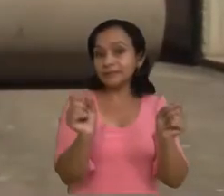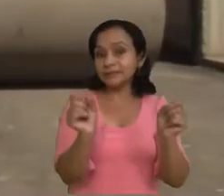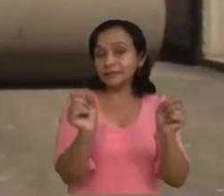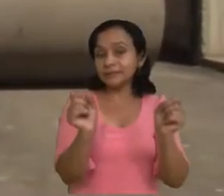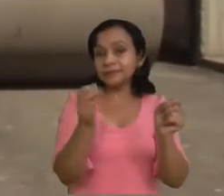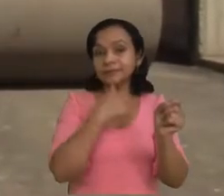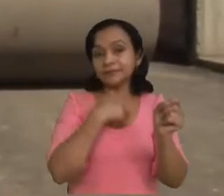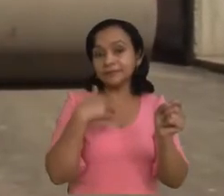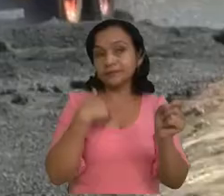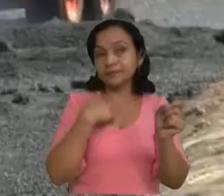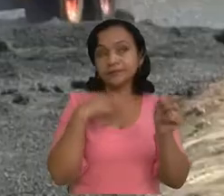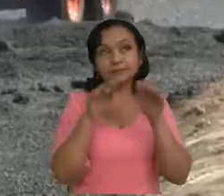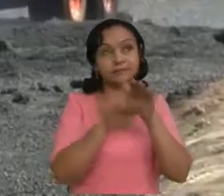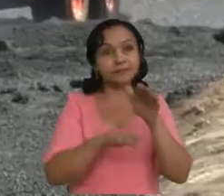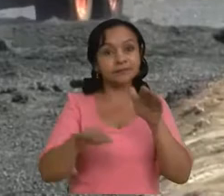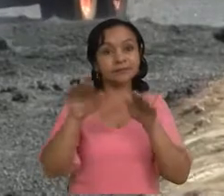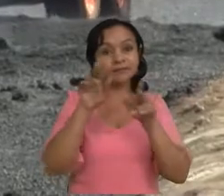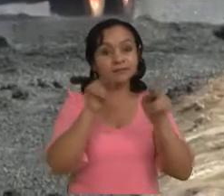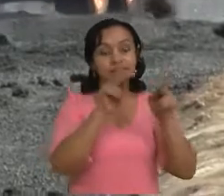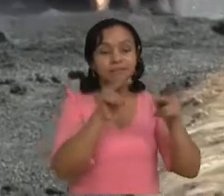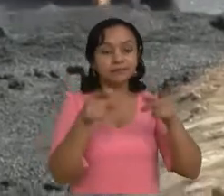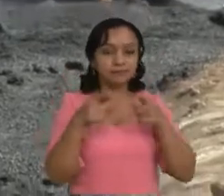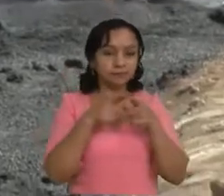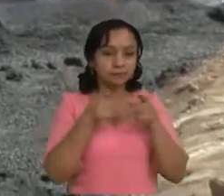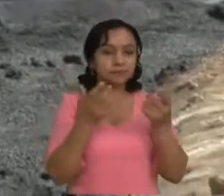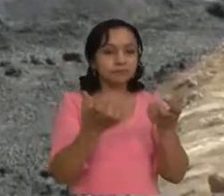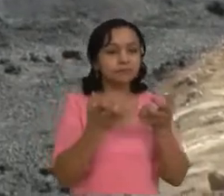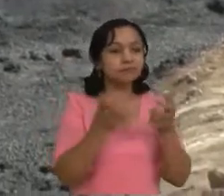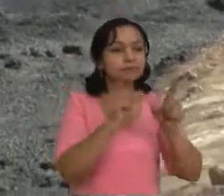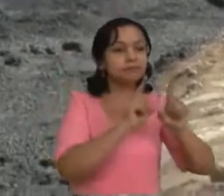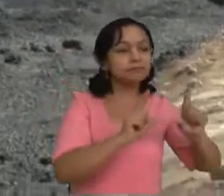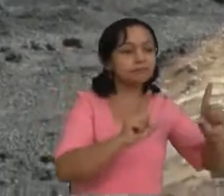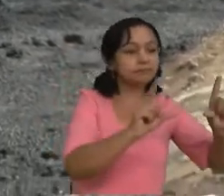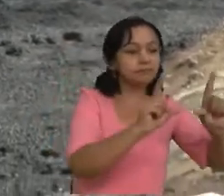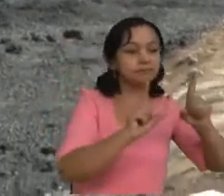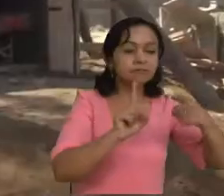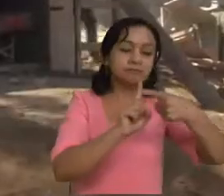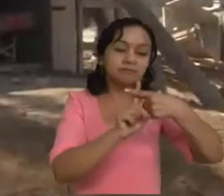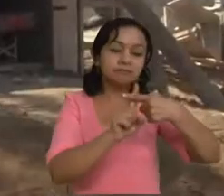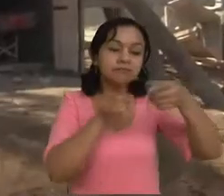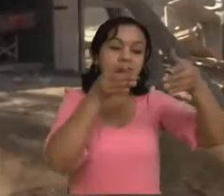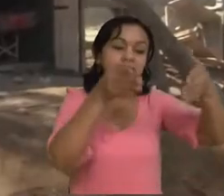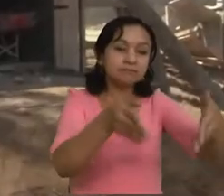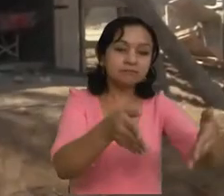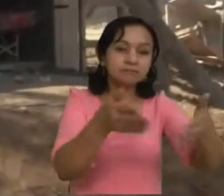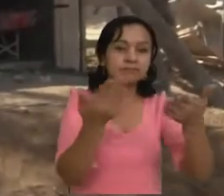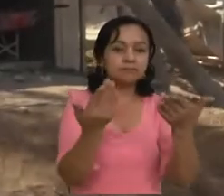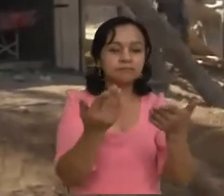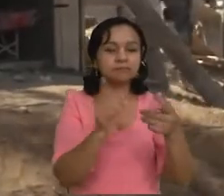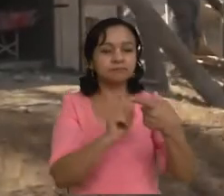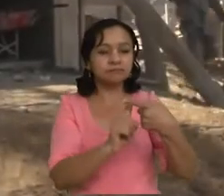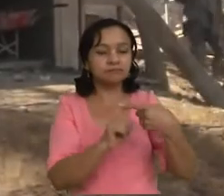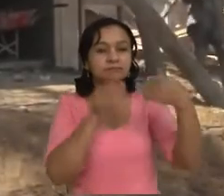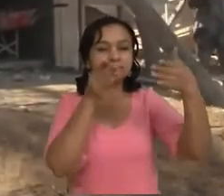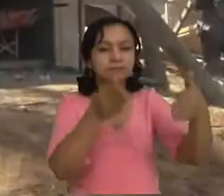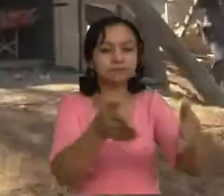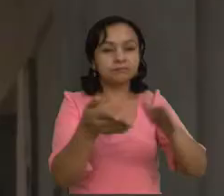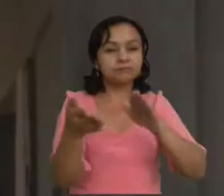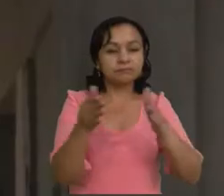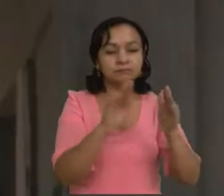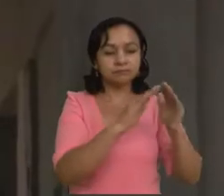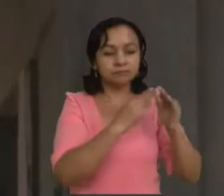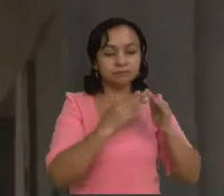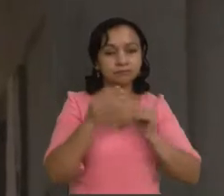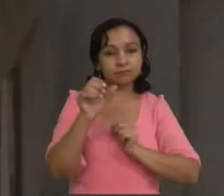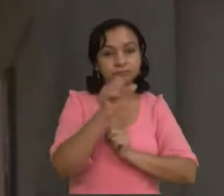a suplir la demanda de los capitalinos que buscan espacios en los Campos Santos. Aquí serán sepultados los difuntos de los distritos 6